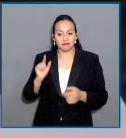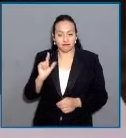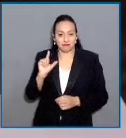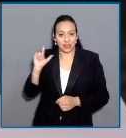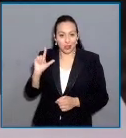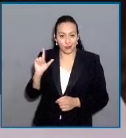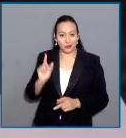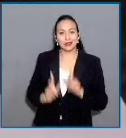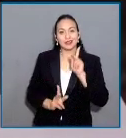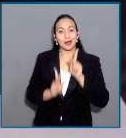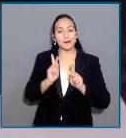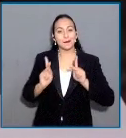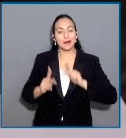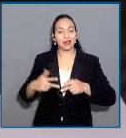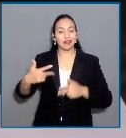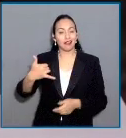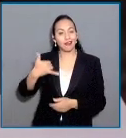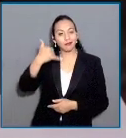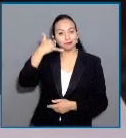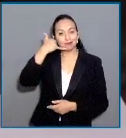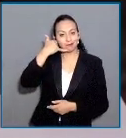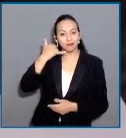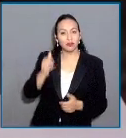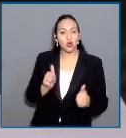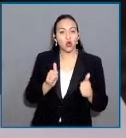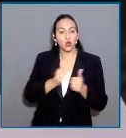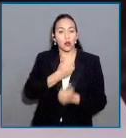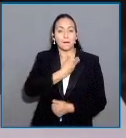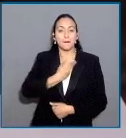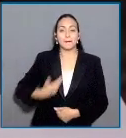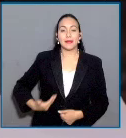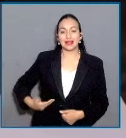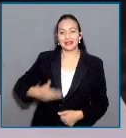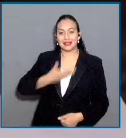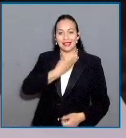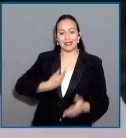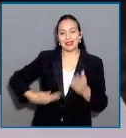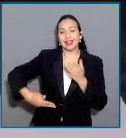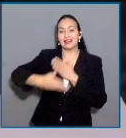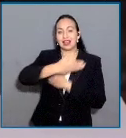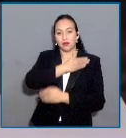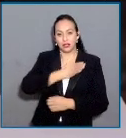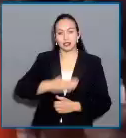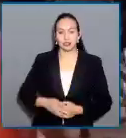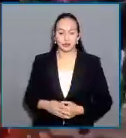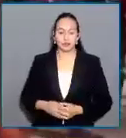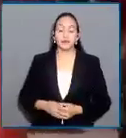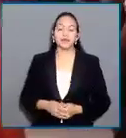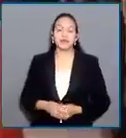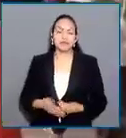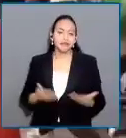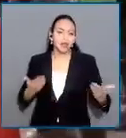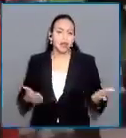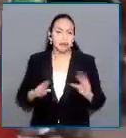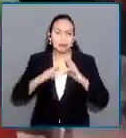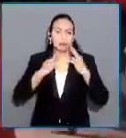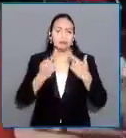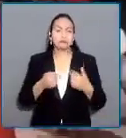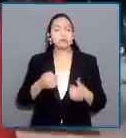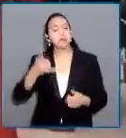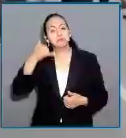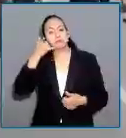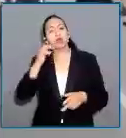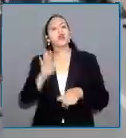vía telefónica con la presidenta de México, Claudia Sheinbaum. Ello como consecuencia de los acuerdos alcanzados en